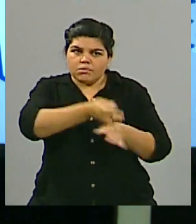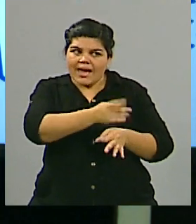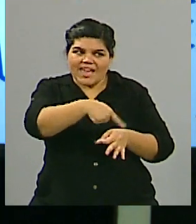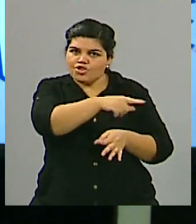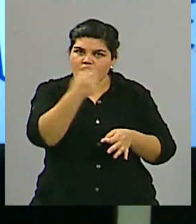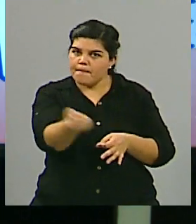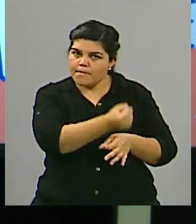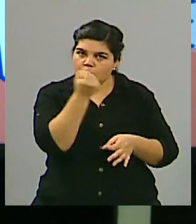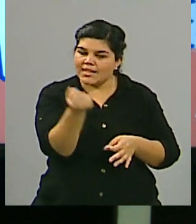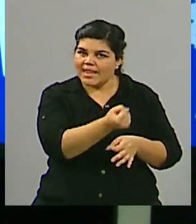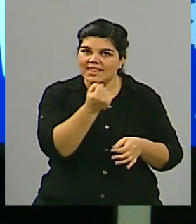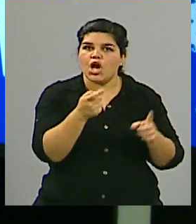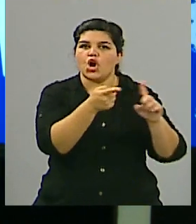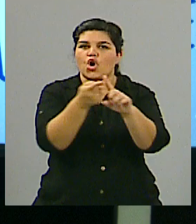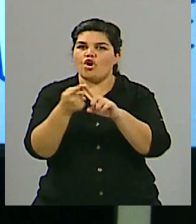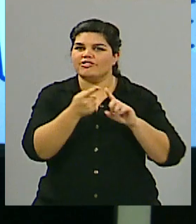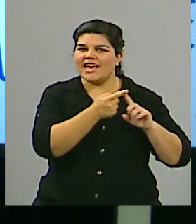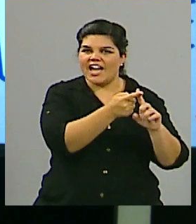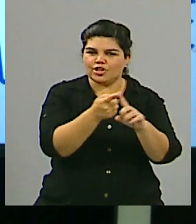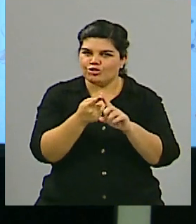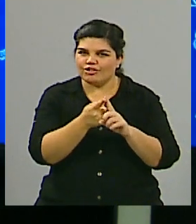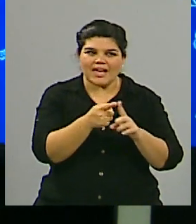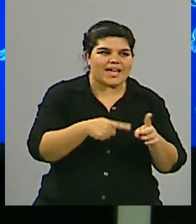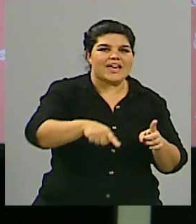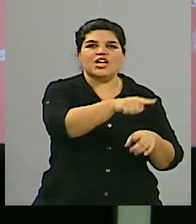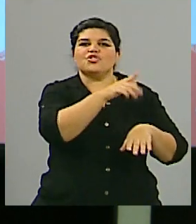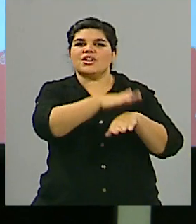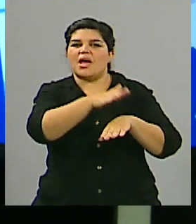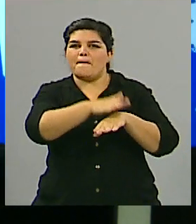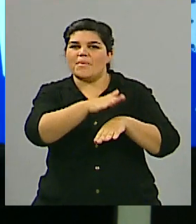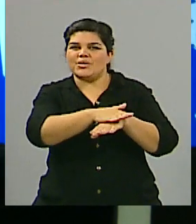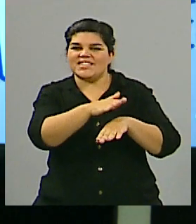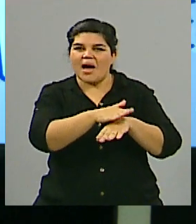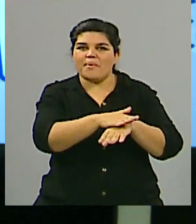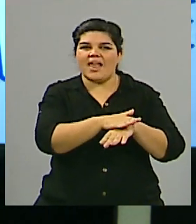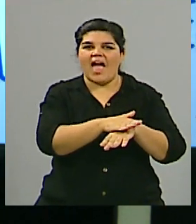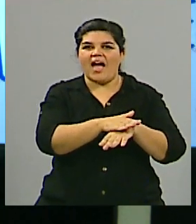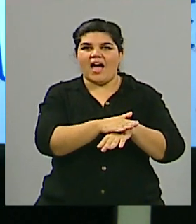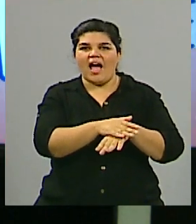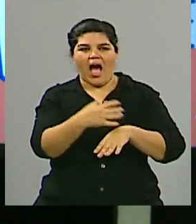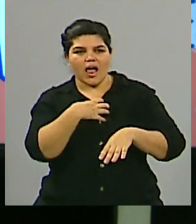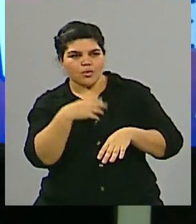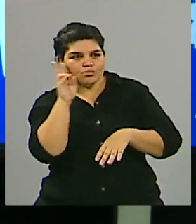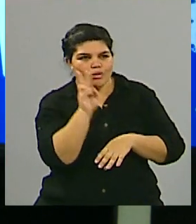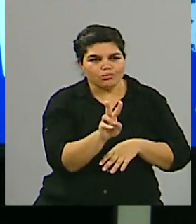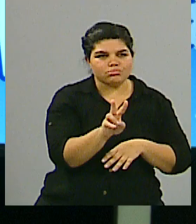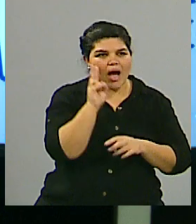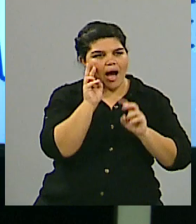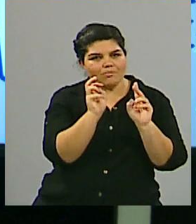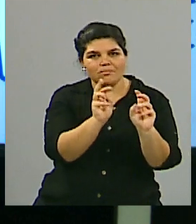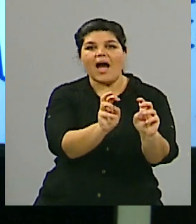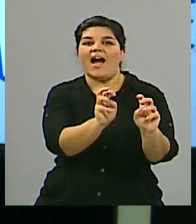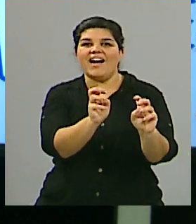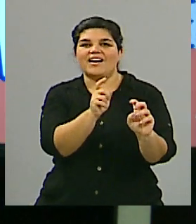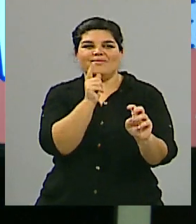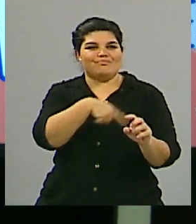claro. Son personas que son los que tienen un contacto muy fluido con el estudiante. Con ellos también estamos